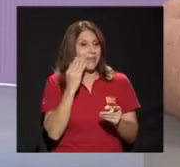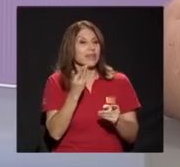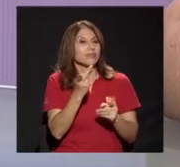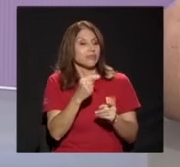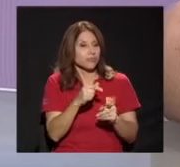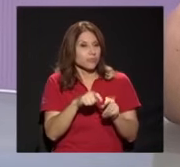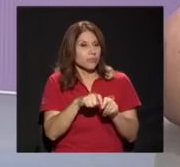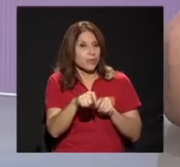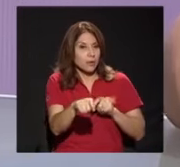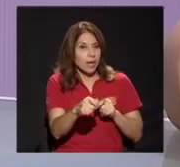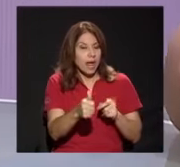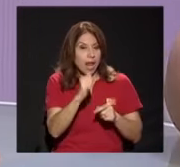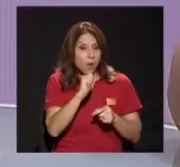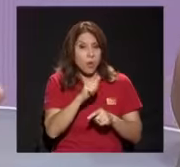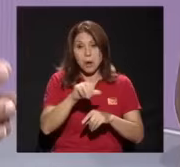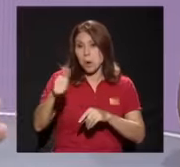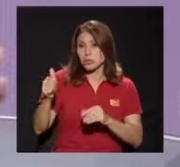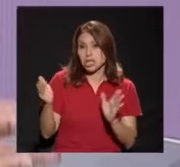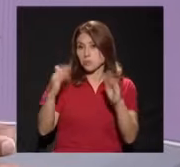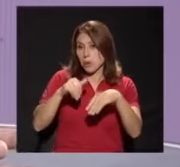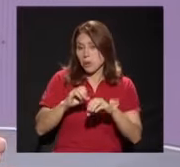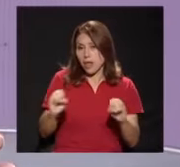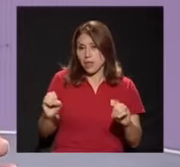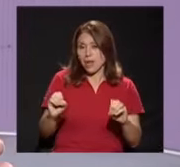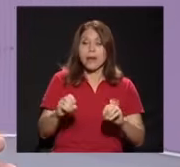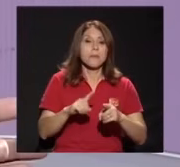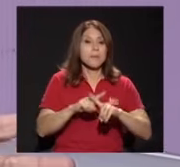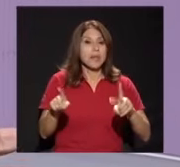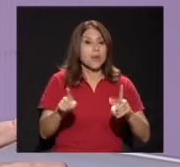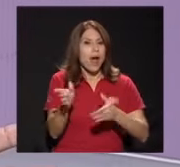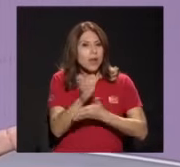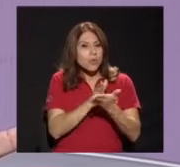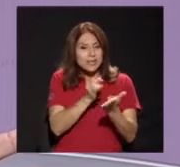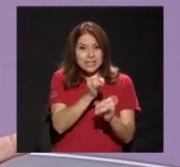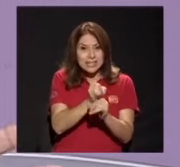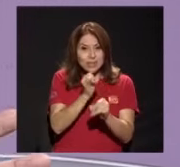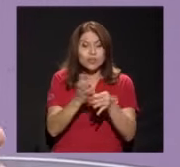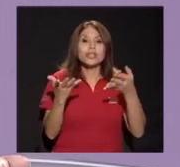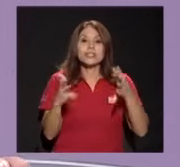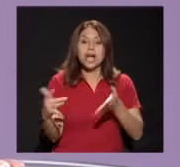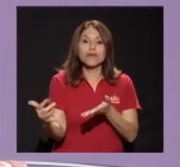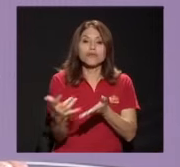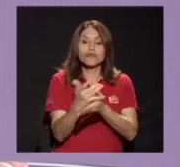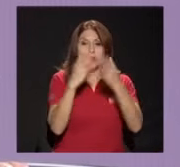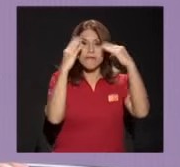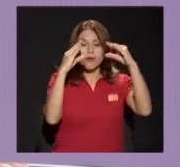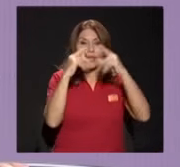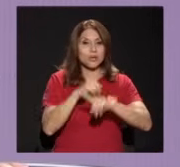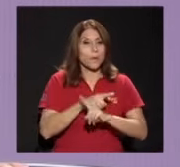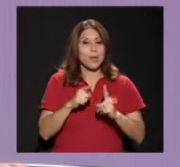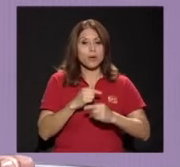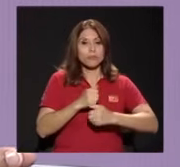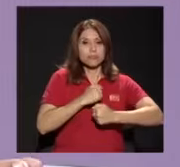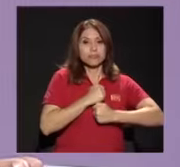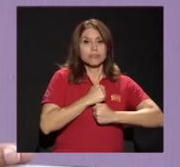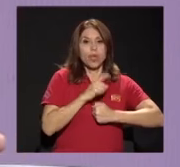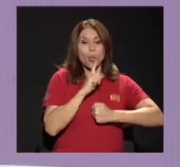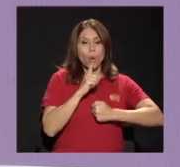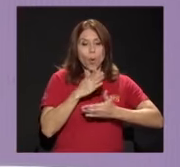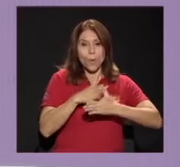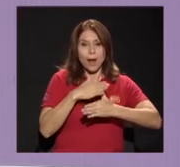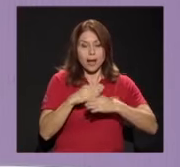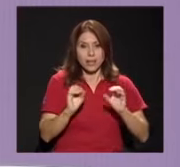sea, o las instituciones que han producido información son muy celosas de compartir esa información. Entonces, nos